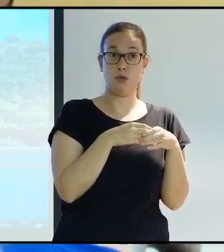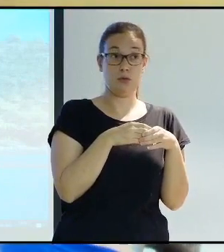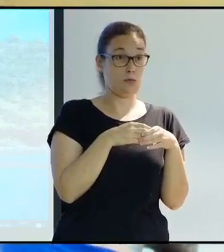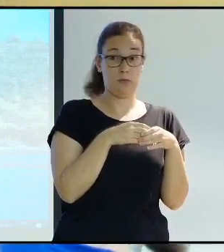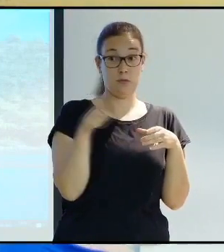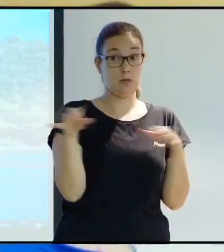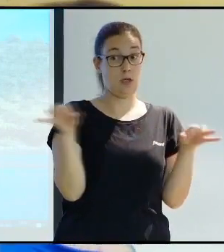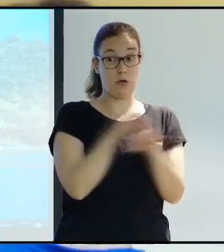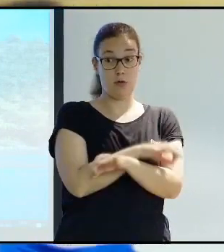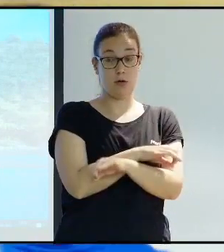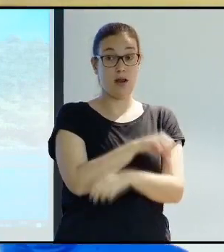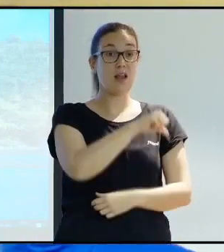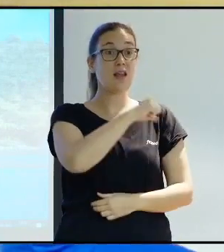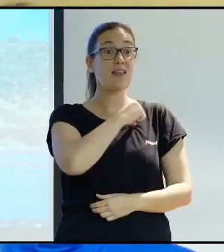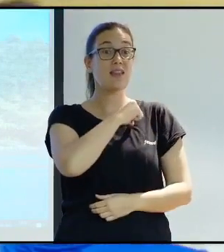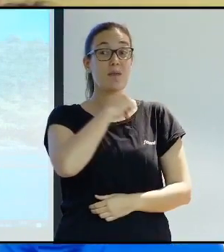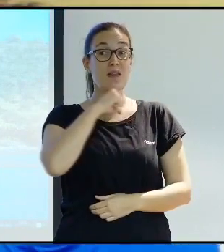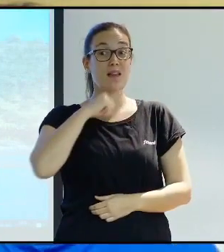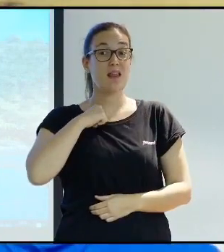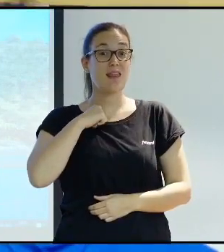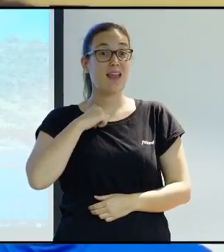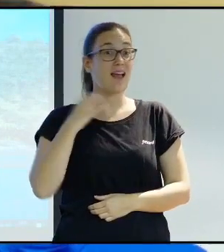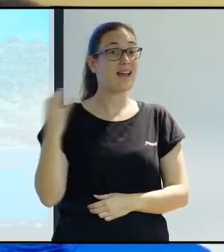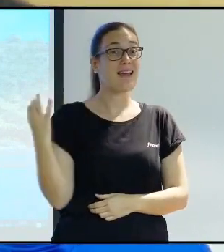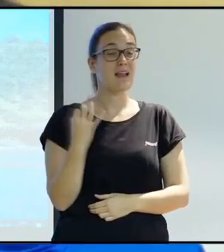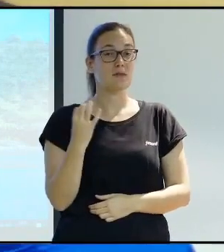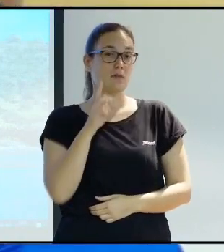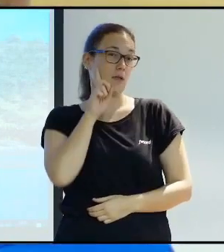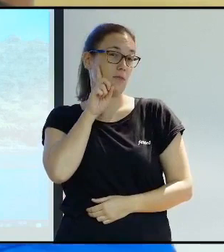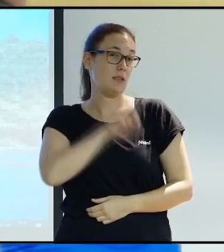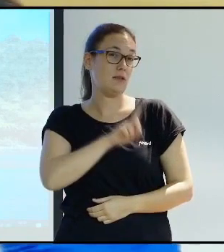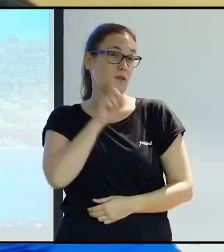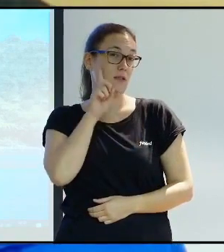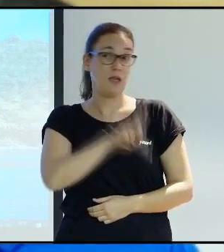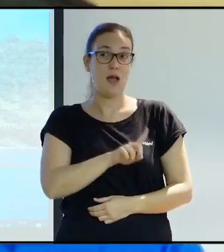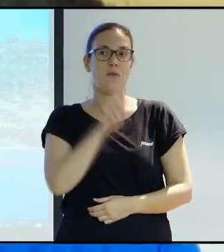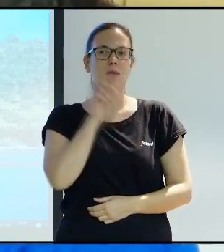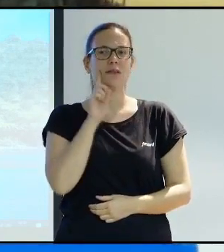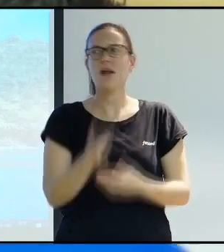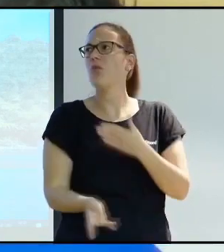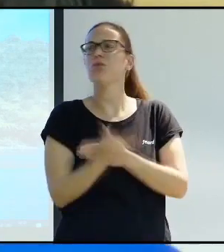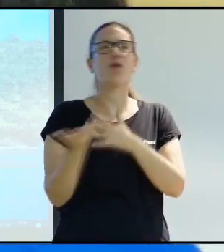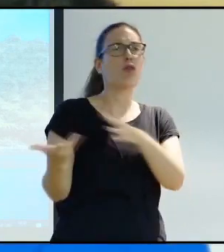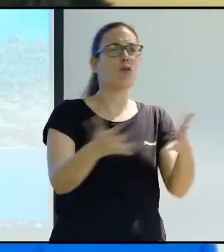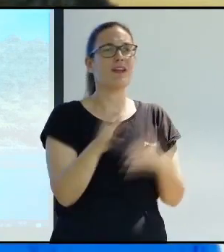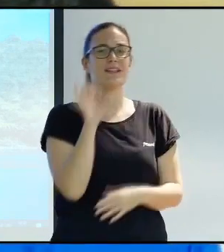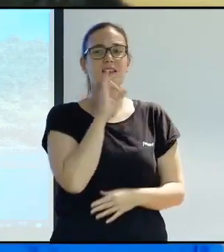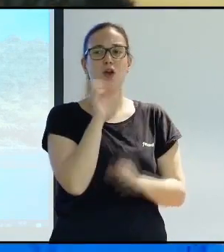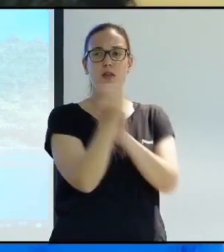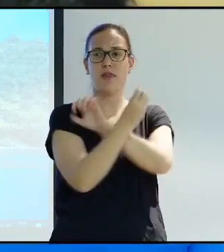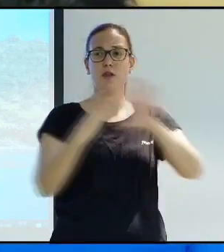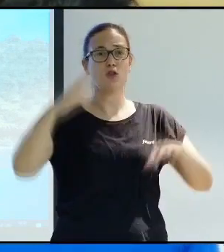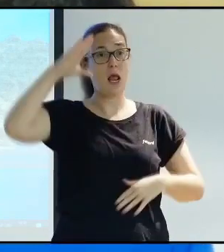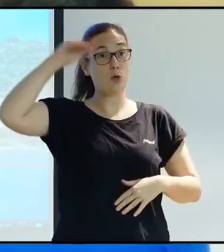que la independencia es una ficción construida por la Ilustración en el siglo XVIII. Aquí no hay nadie que